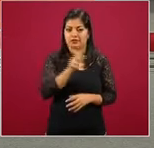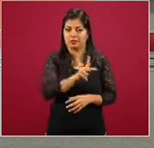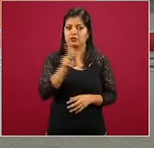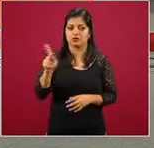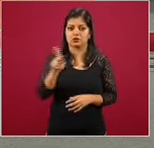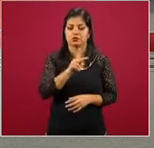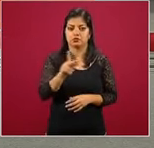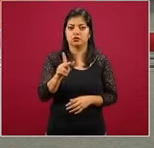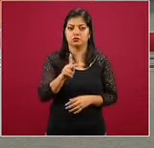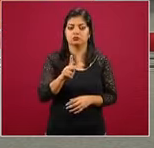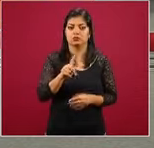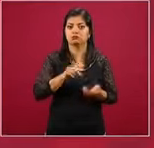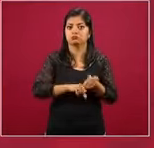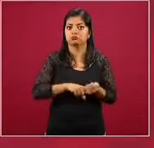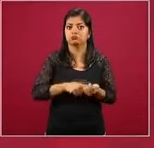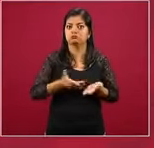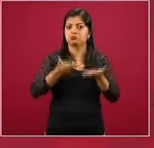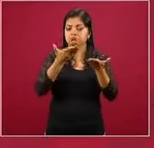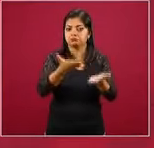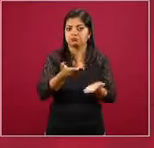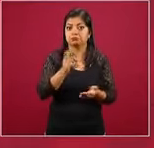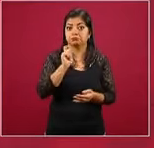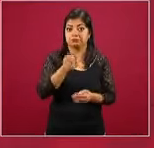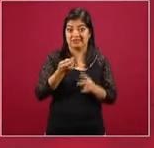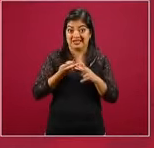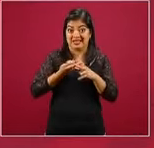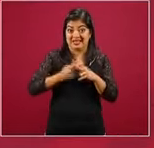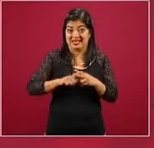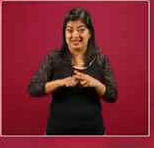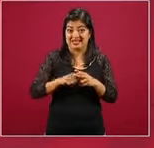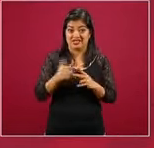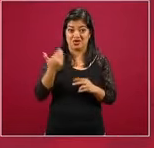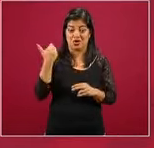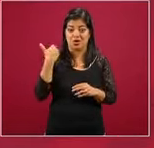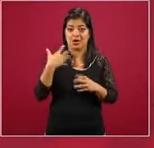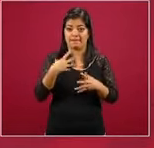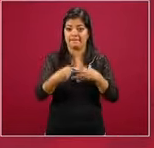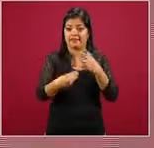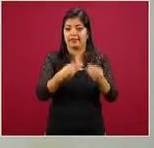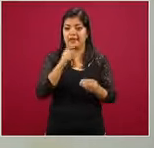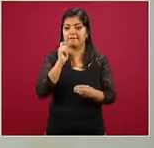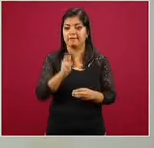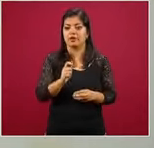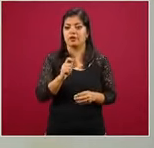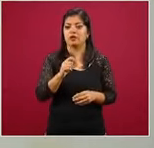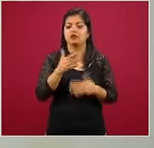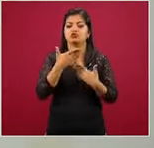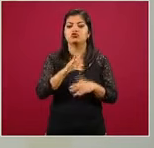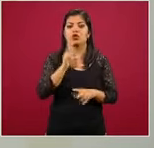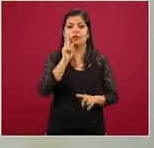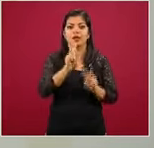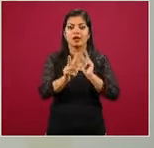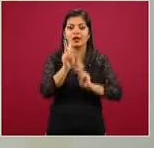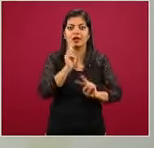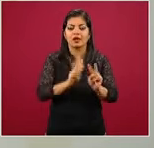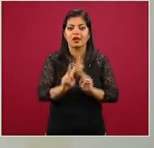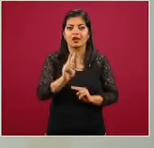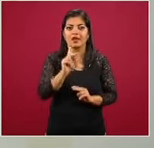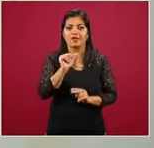están a disposición pública desde el inicio de la epidemia. Uno es un portal de visualización de